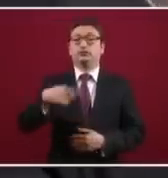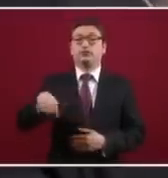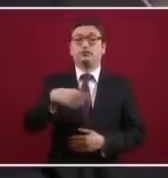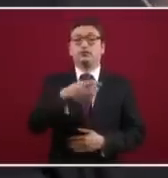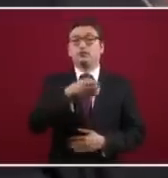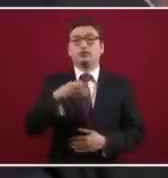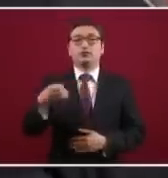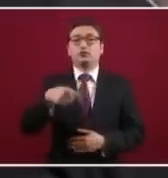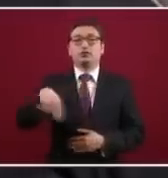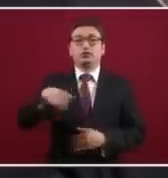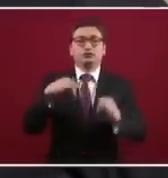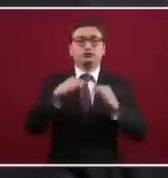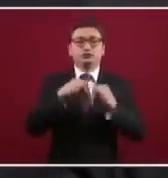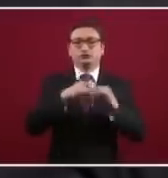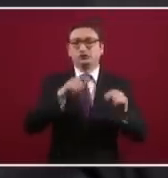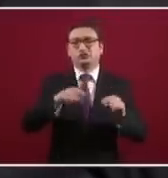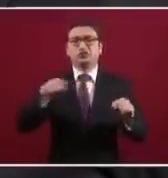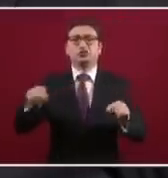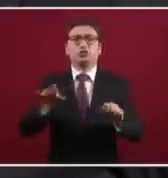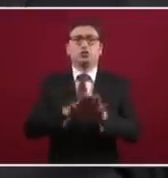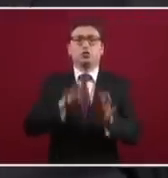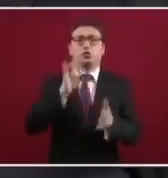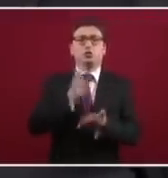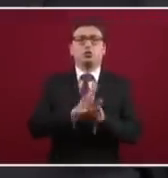organizaciones, organismos, pantallas.